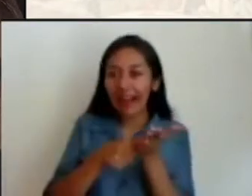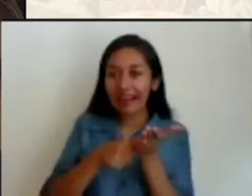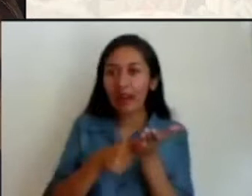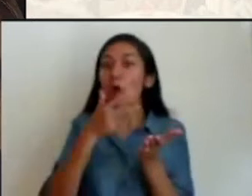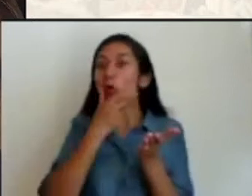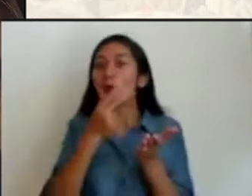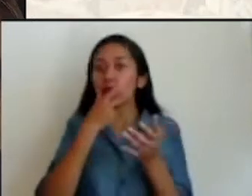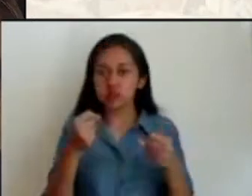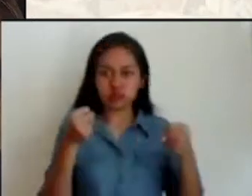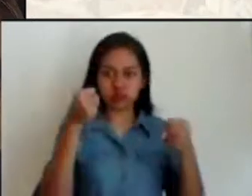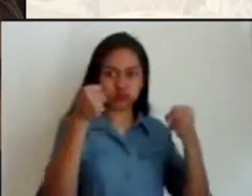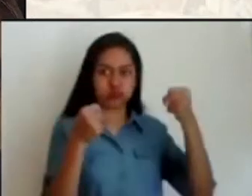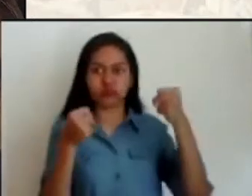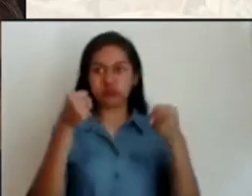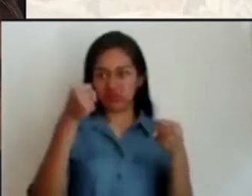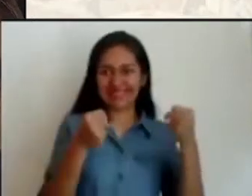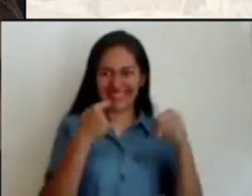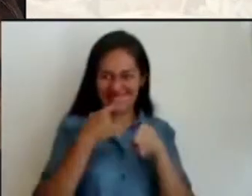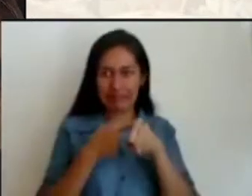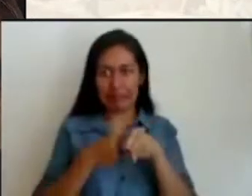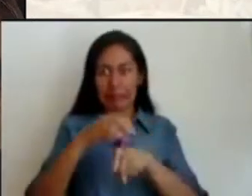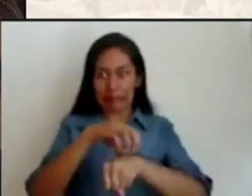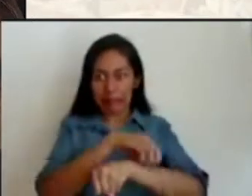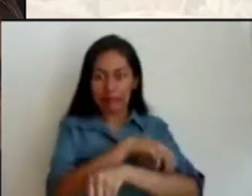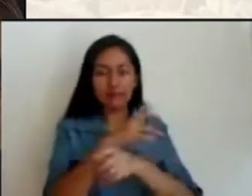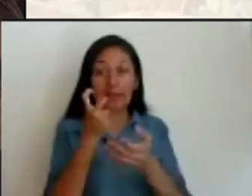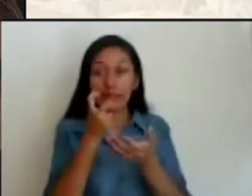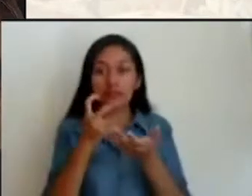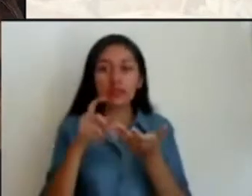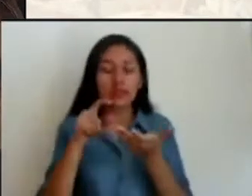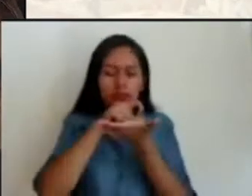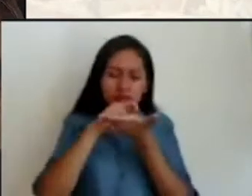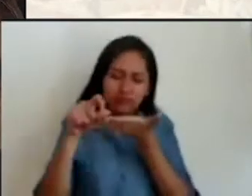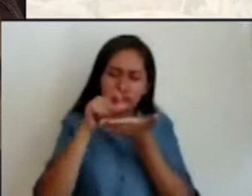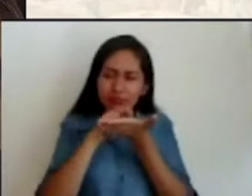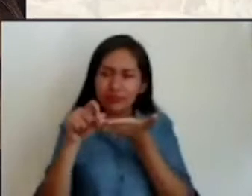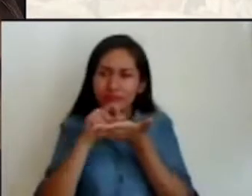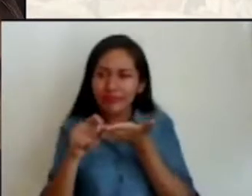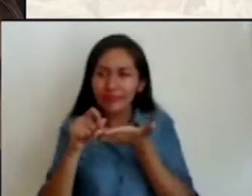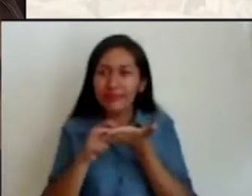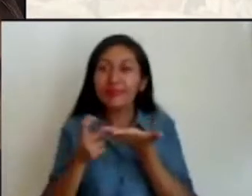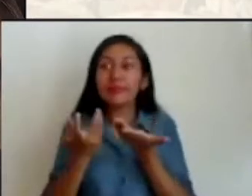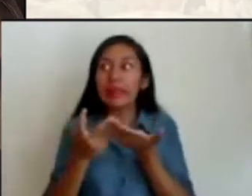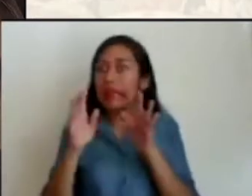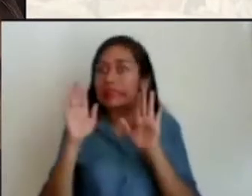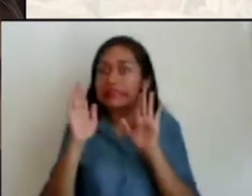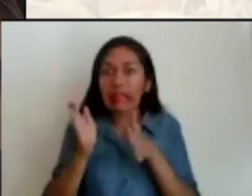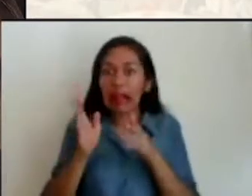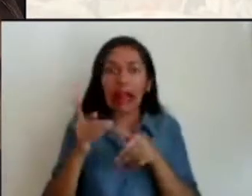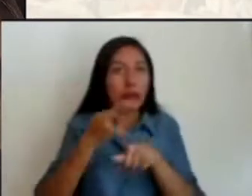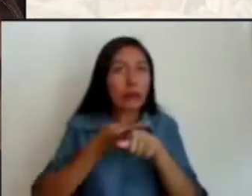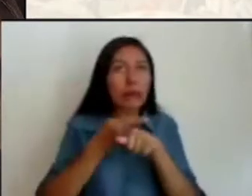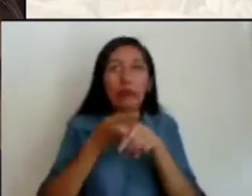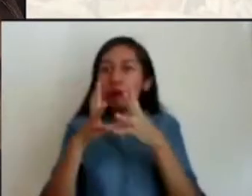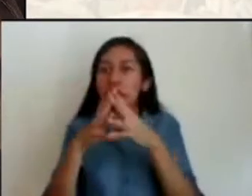de la Tantanera quando termina il riesgo y pueden volver a zarpar de Venecia. El texto que nos